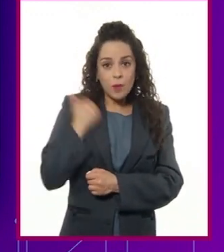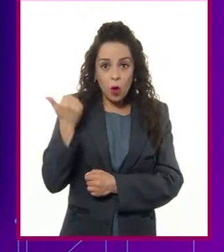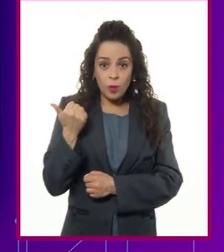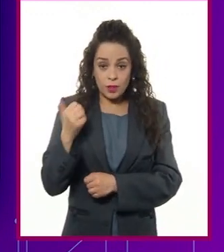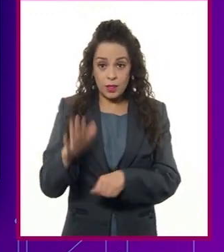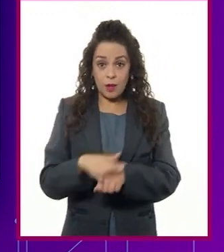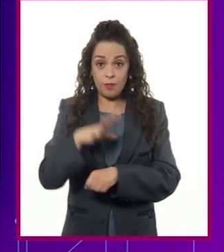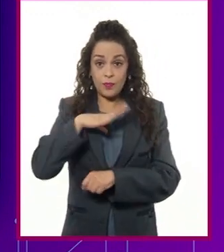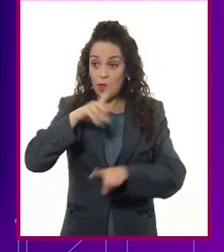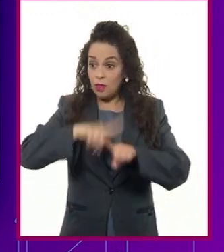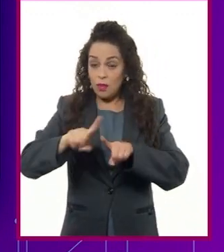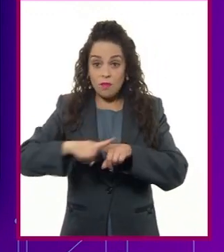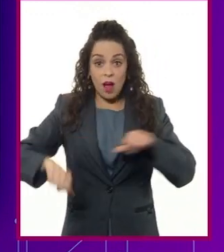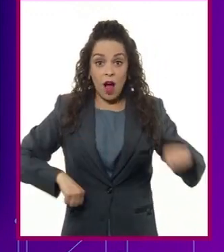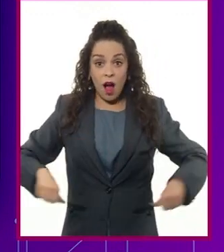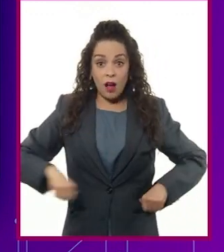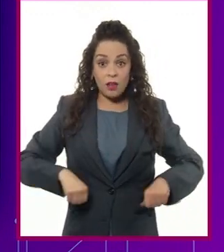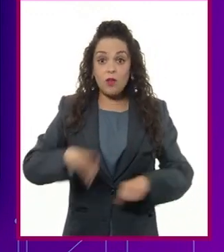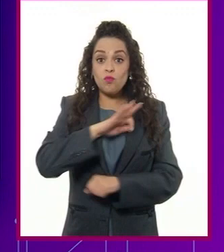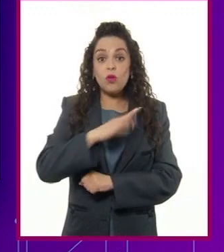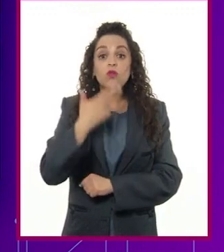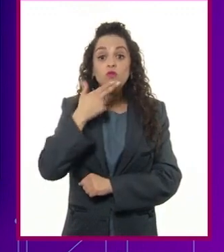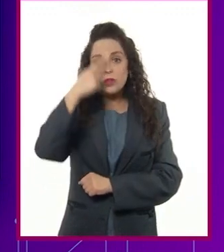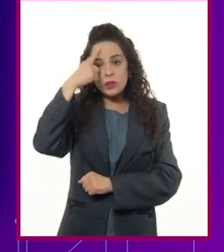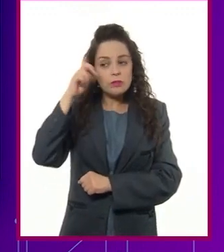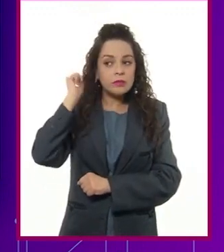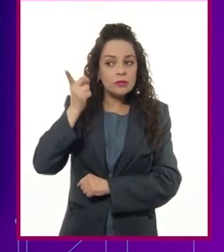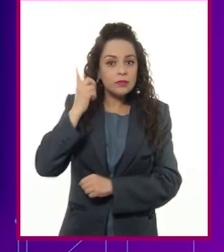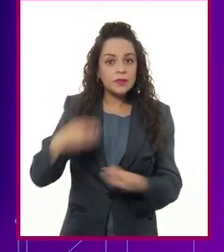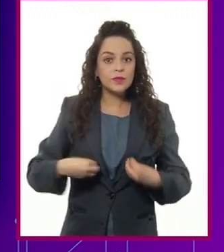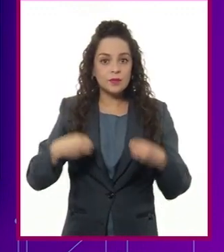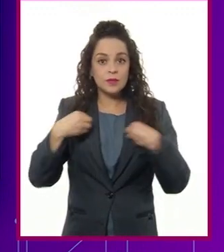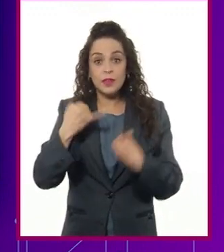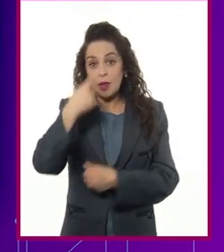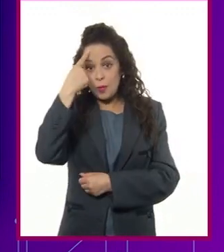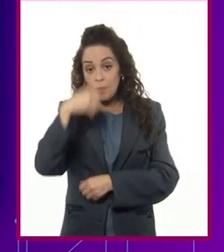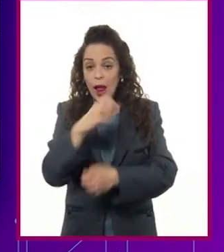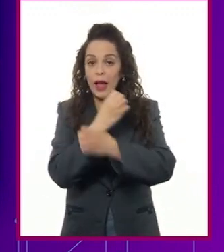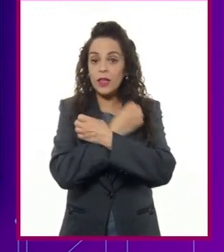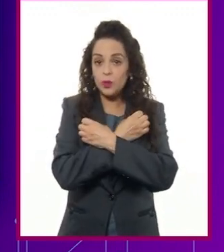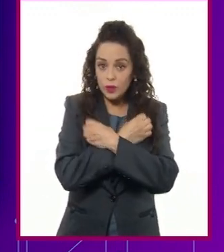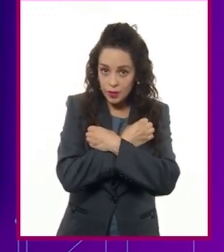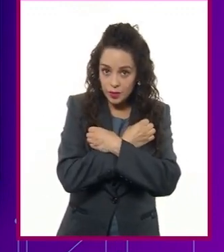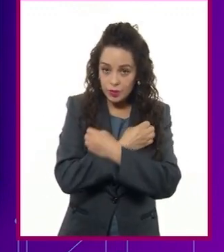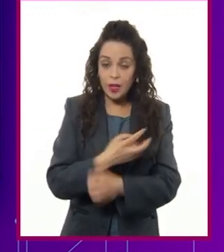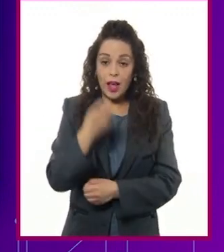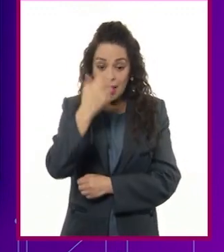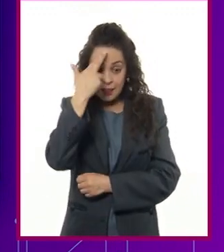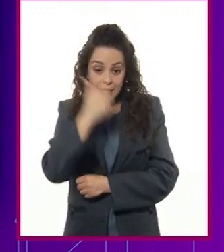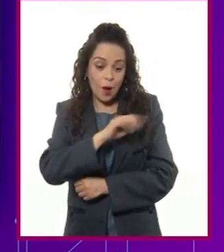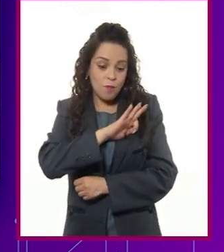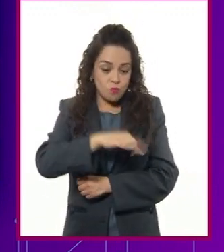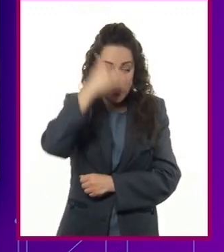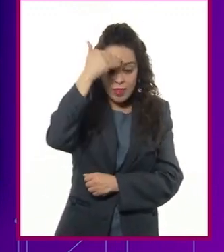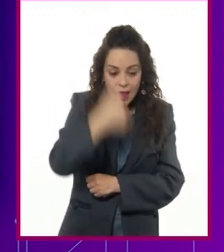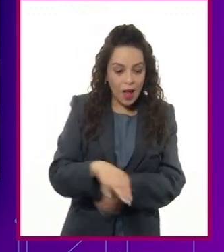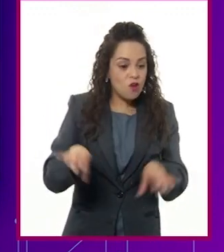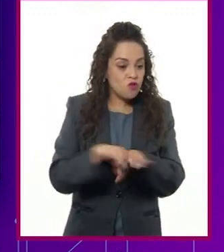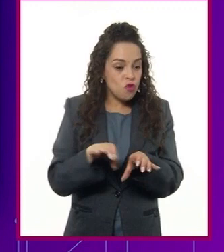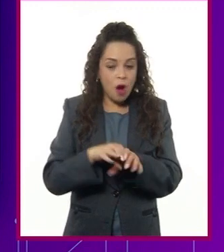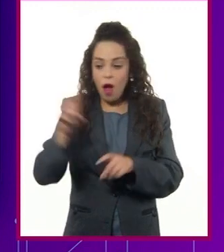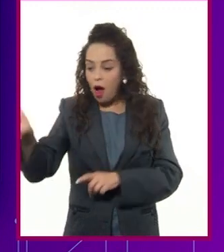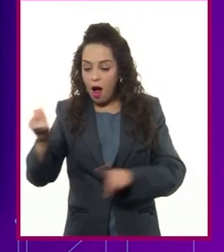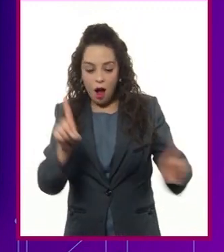en diversas actividades de la vida cotidiana y en la vida académica, lo que nos permitirá conocer cómo es que los implicados